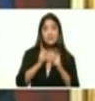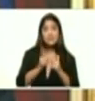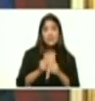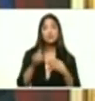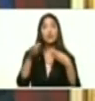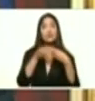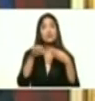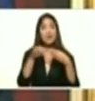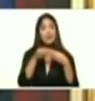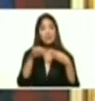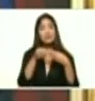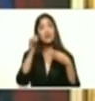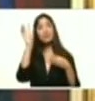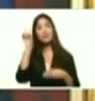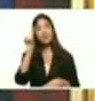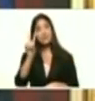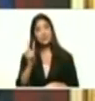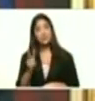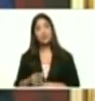divisas del país.